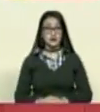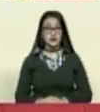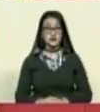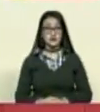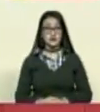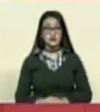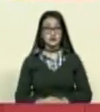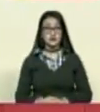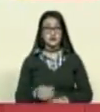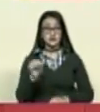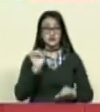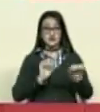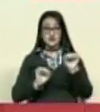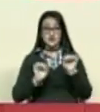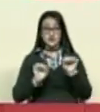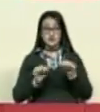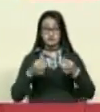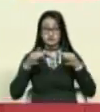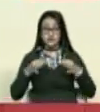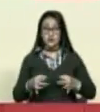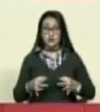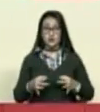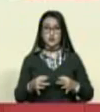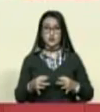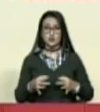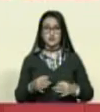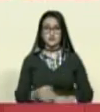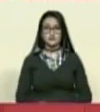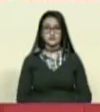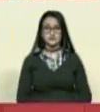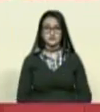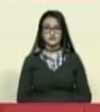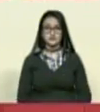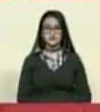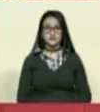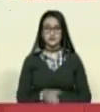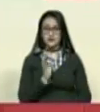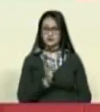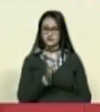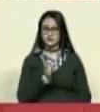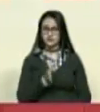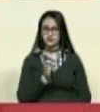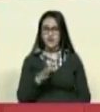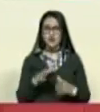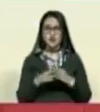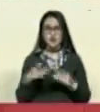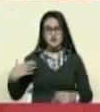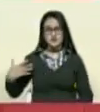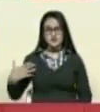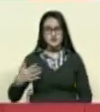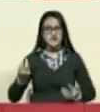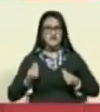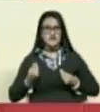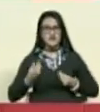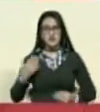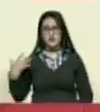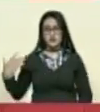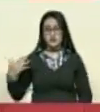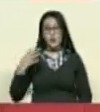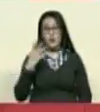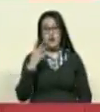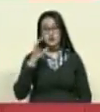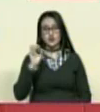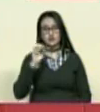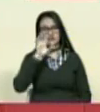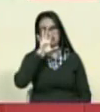que es un escudo sólido que nos ha permitido transitar todo lo que hemos vivido en estos